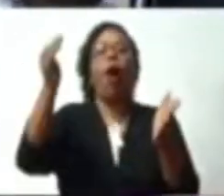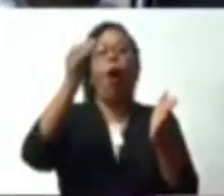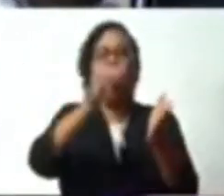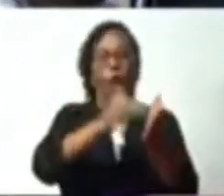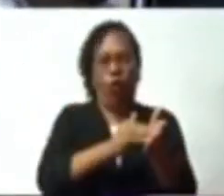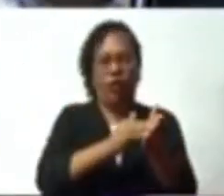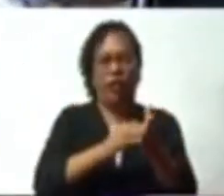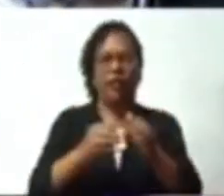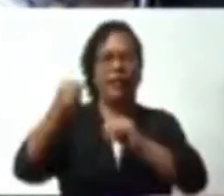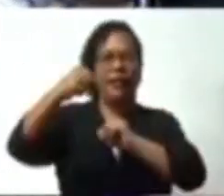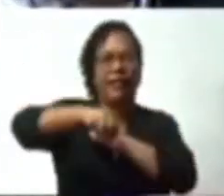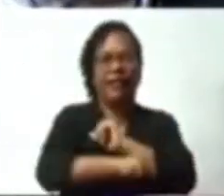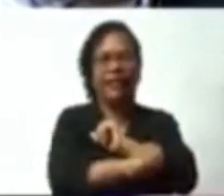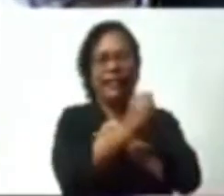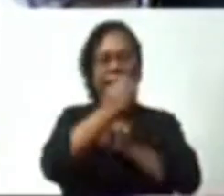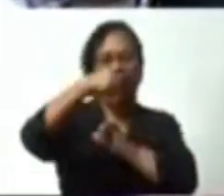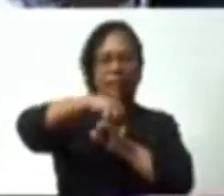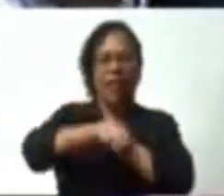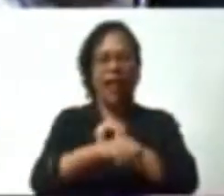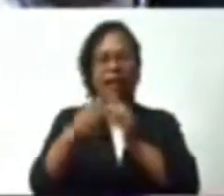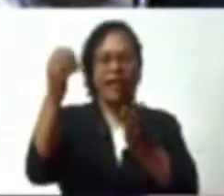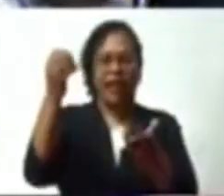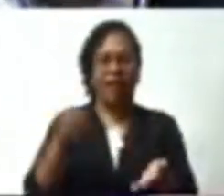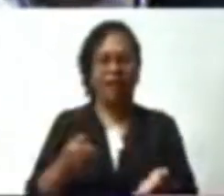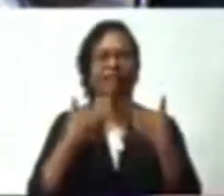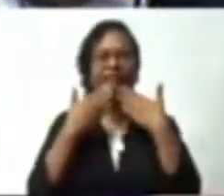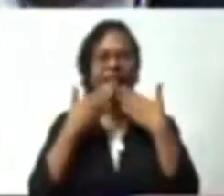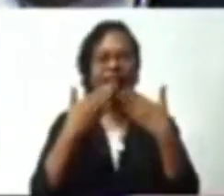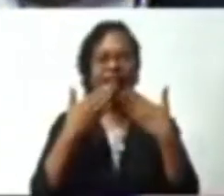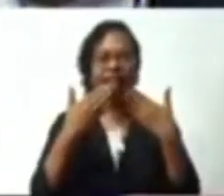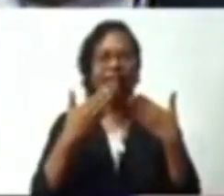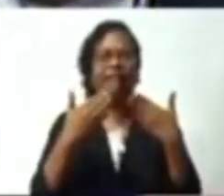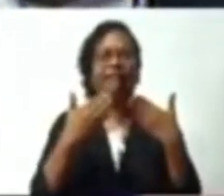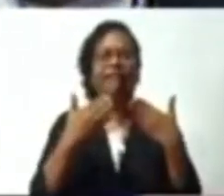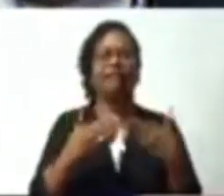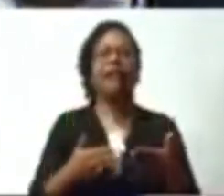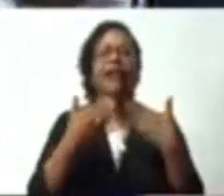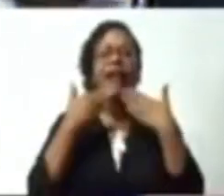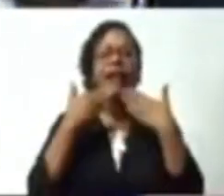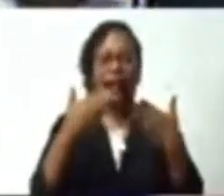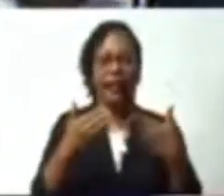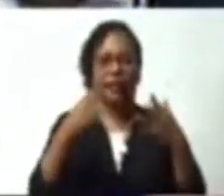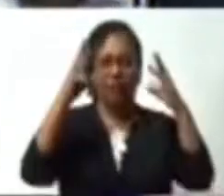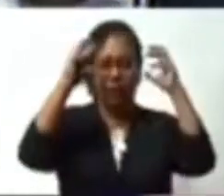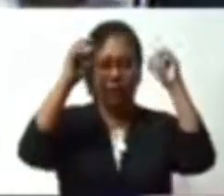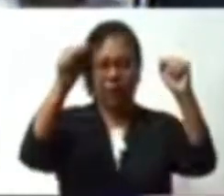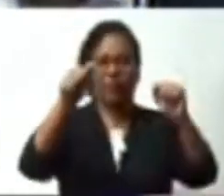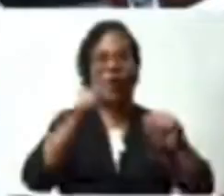provincia de Samaná. Muchas gracias, presidente Alfredo Pacheco.